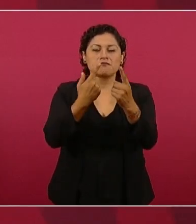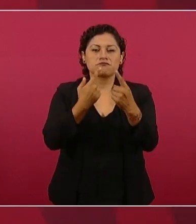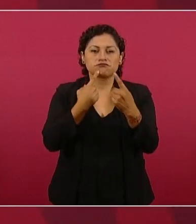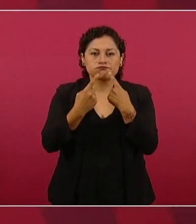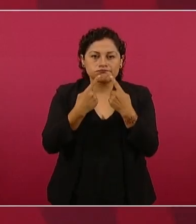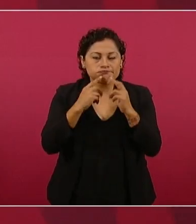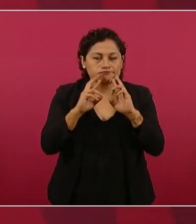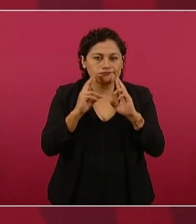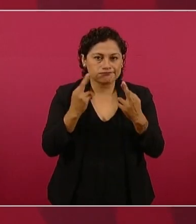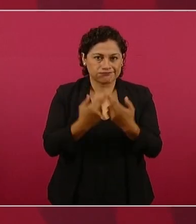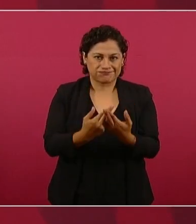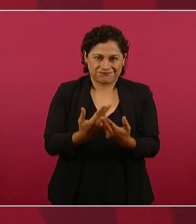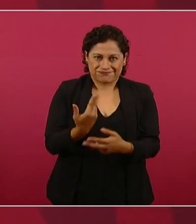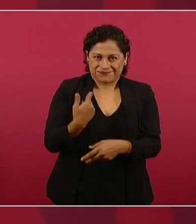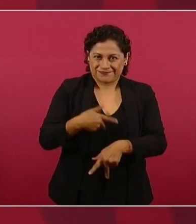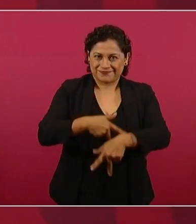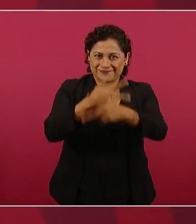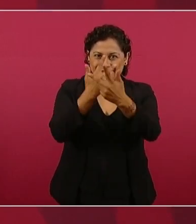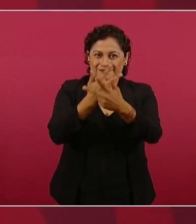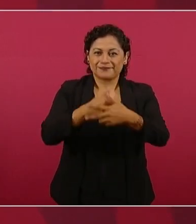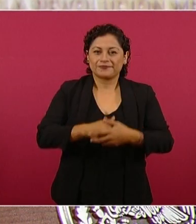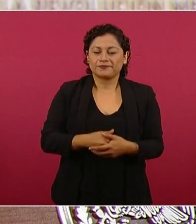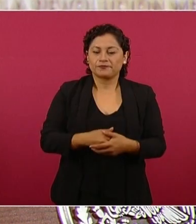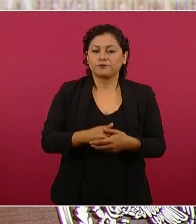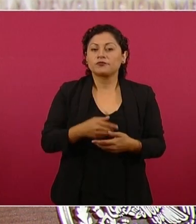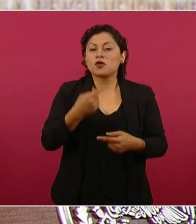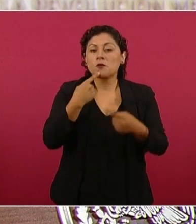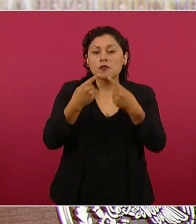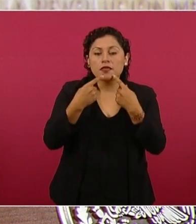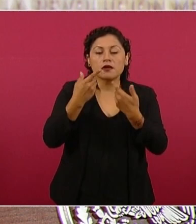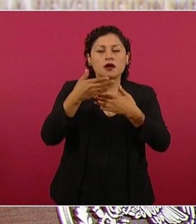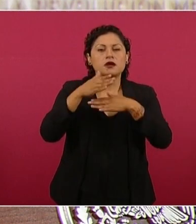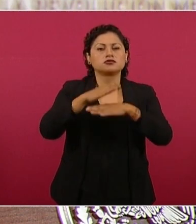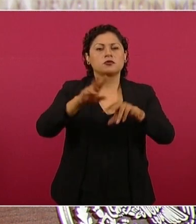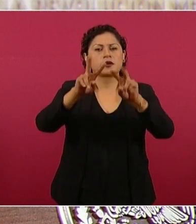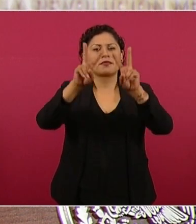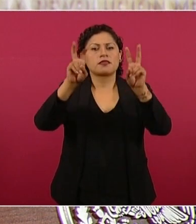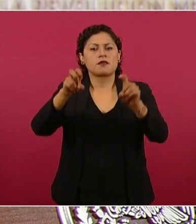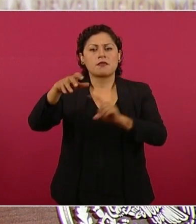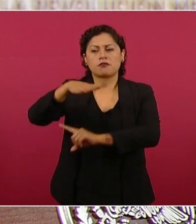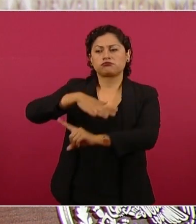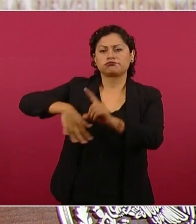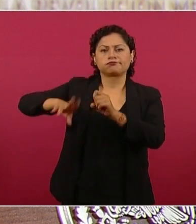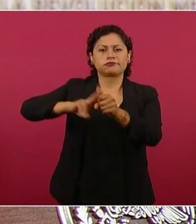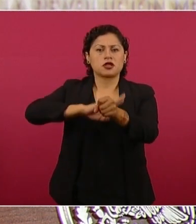tuvimos para asuntos de medio ambiente,